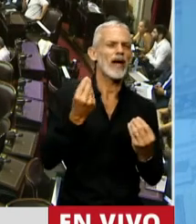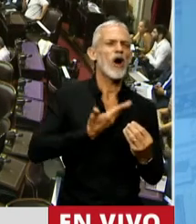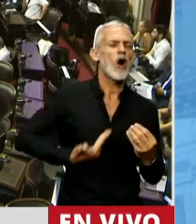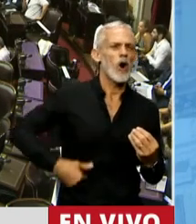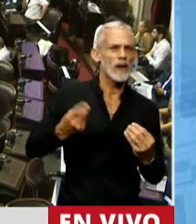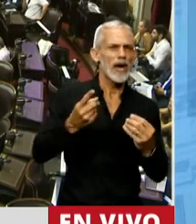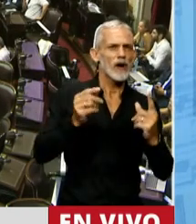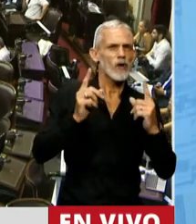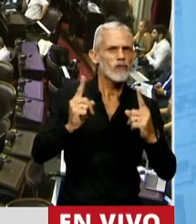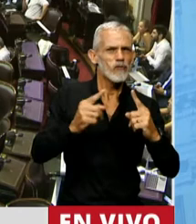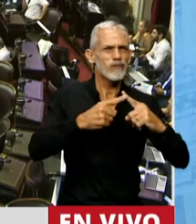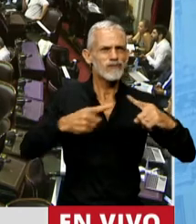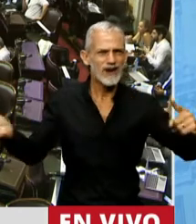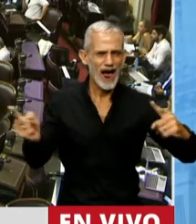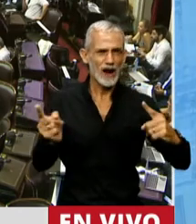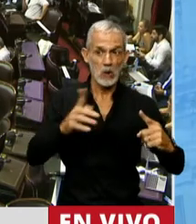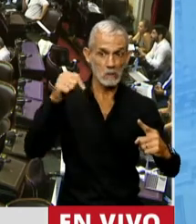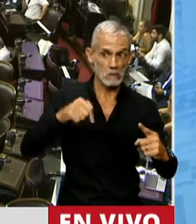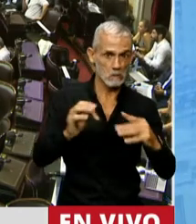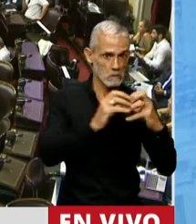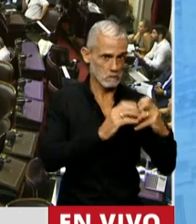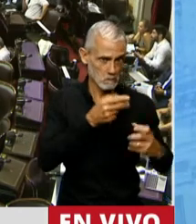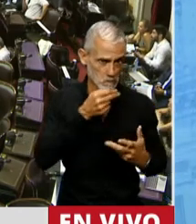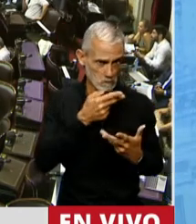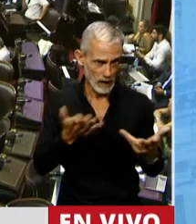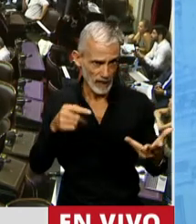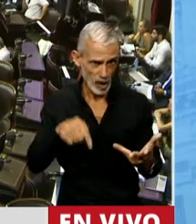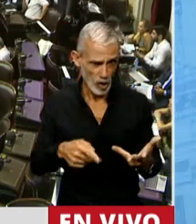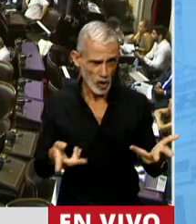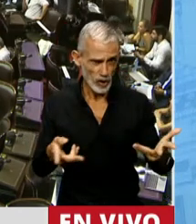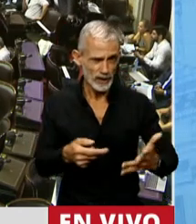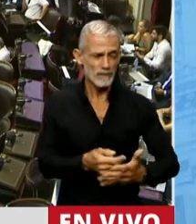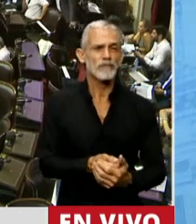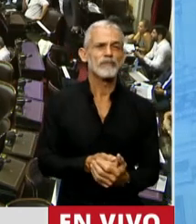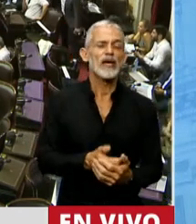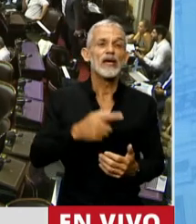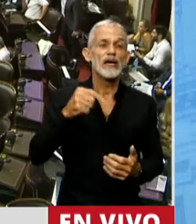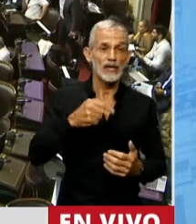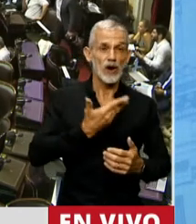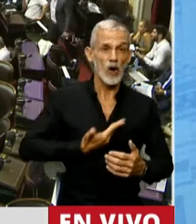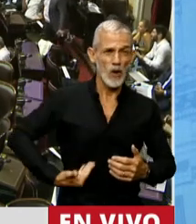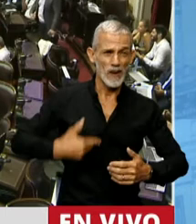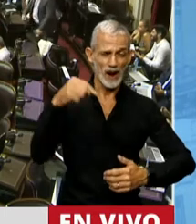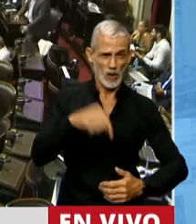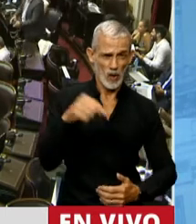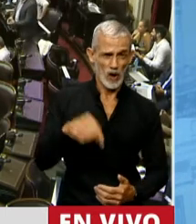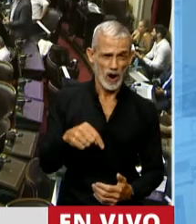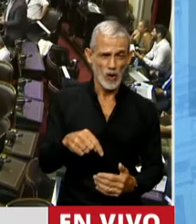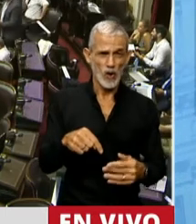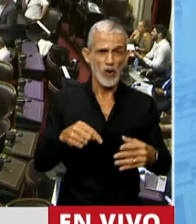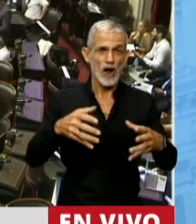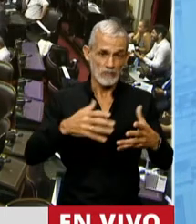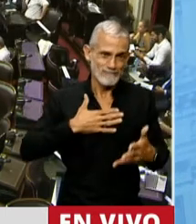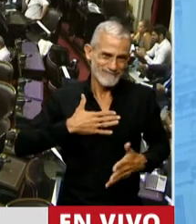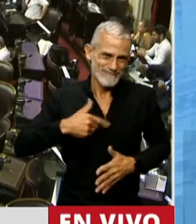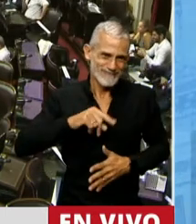un concepto que no he escuchado en este debate, y que quienes gobiernan, y es nuestro